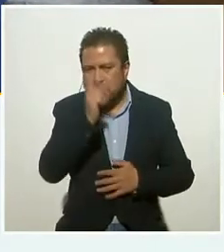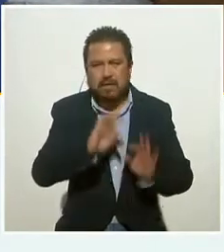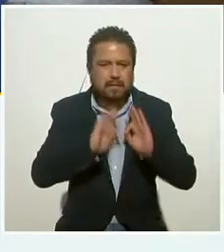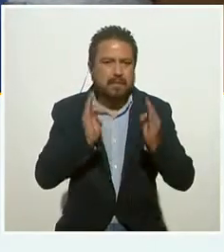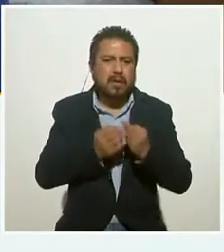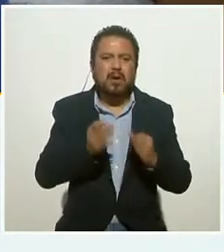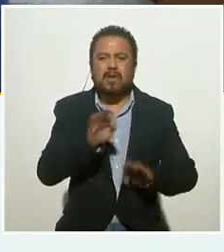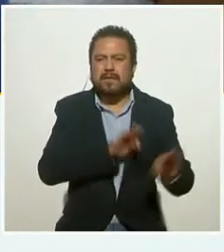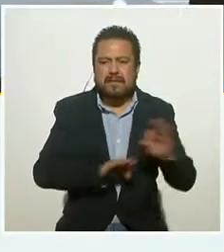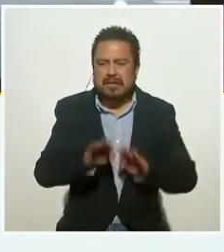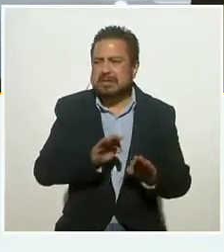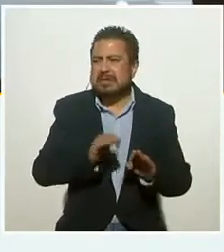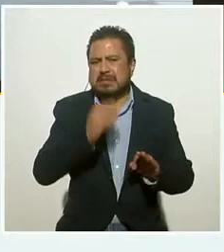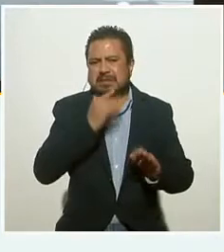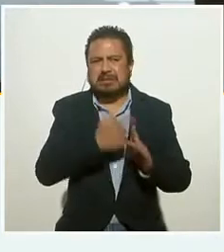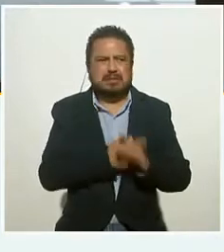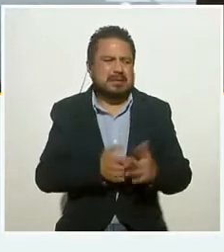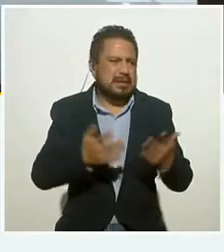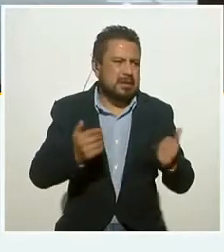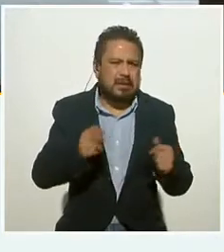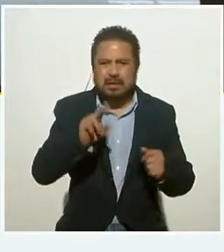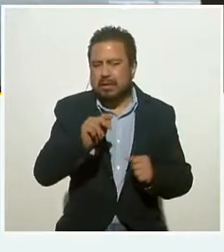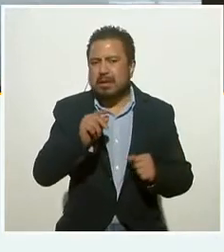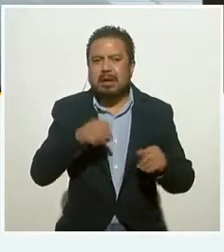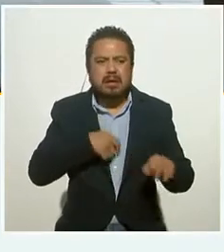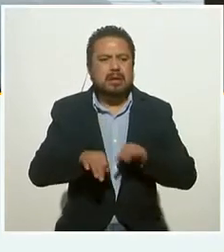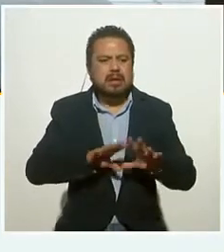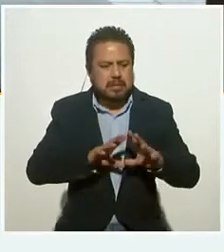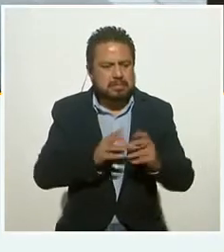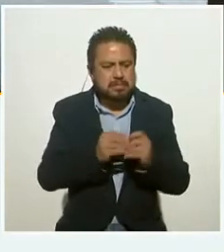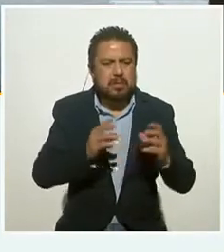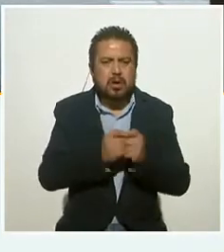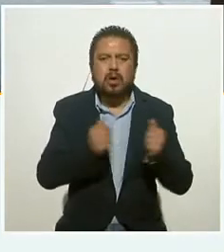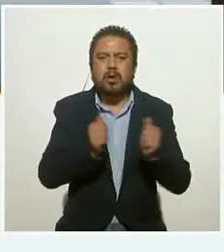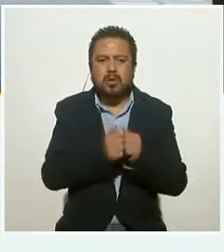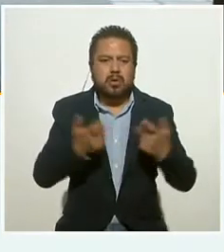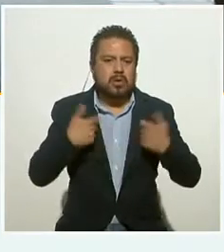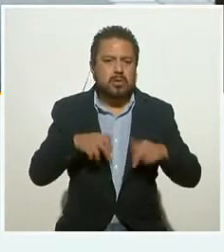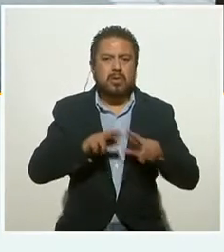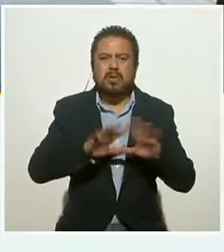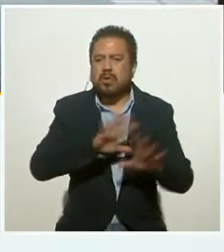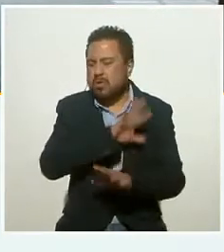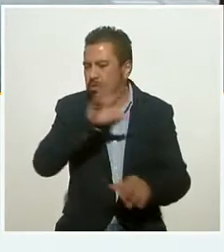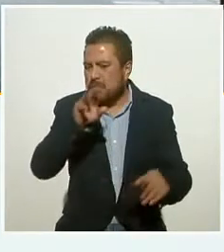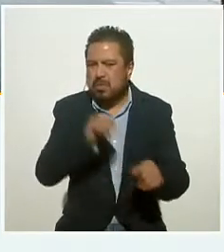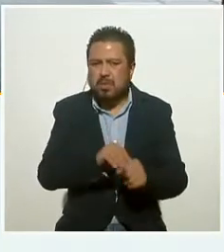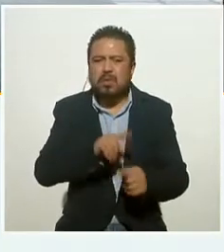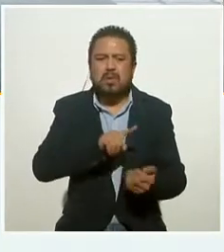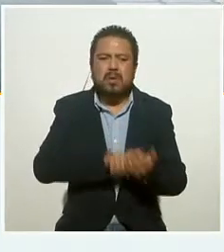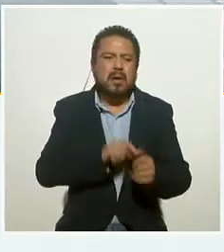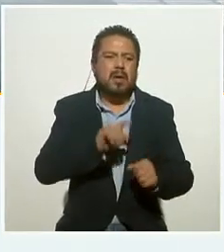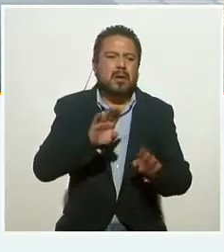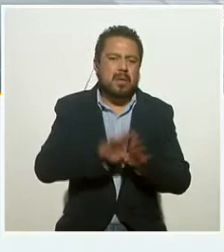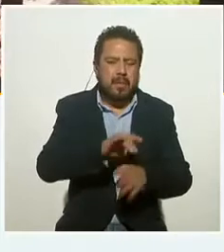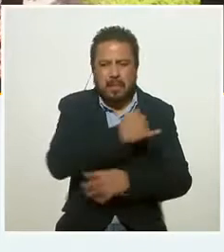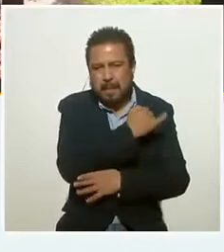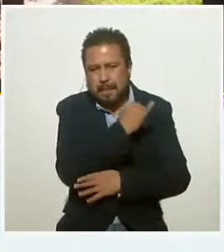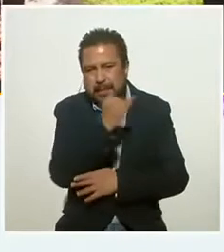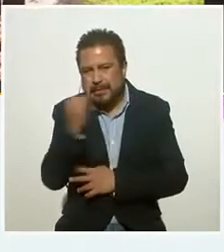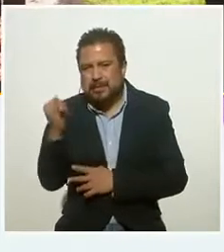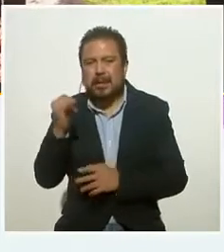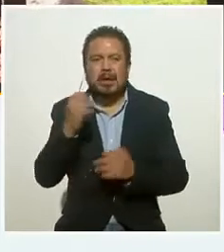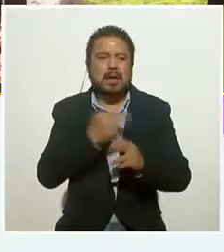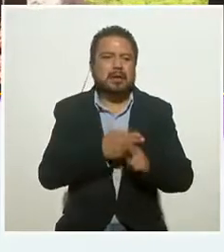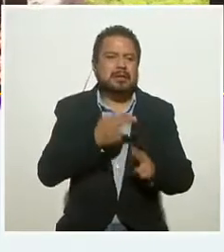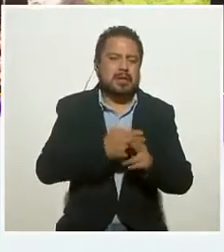es en física inicialmente. Y también hemos trabajado mucho con docentes de todos, desde el preescolar hasta